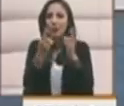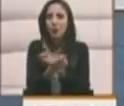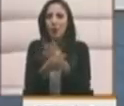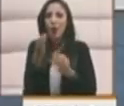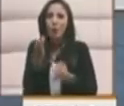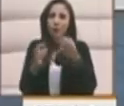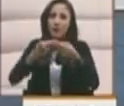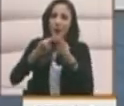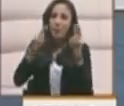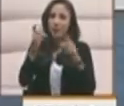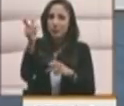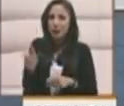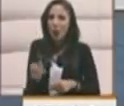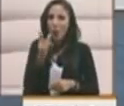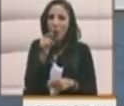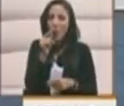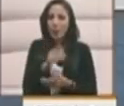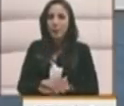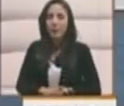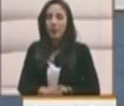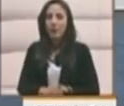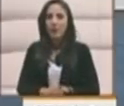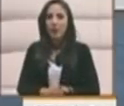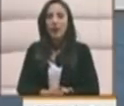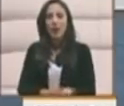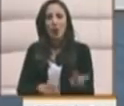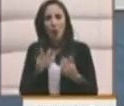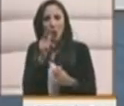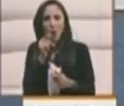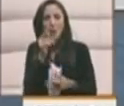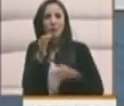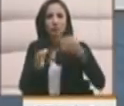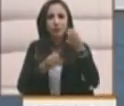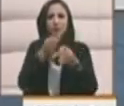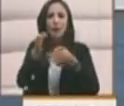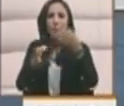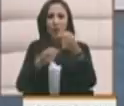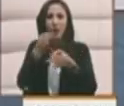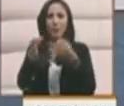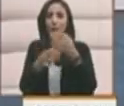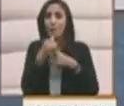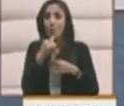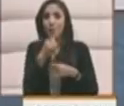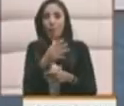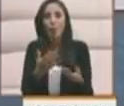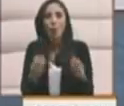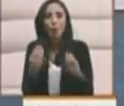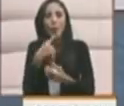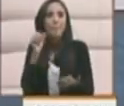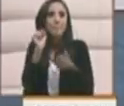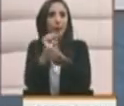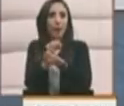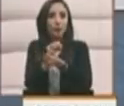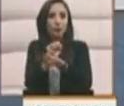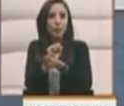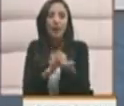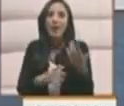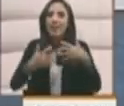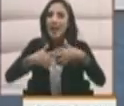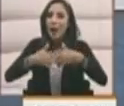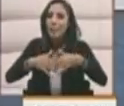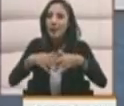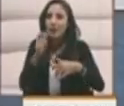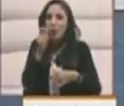Interiores, Justicia y Paz, mayor general Néstor Luis Reverol, informa sobre la detención del empresario